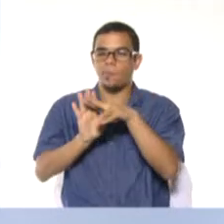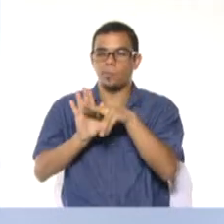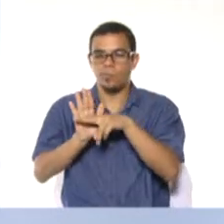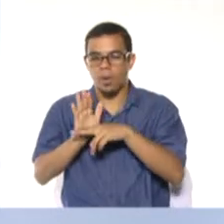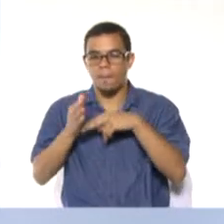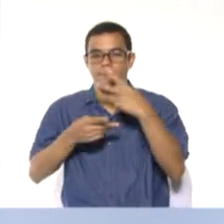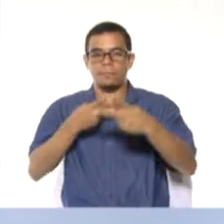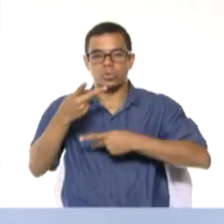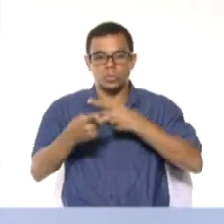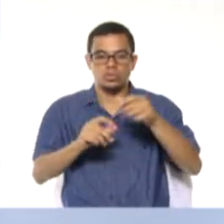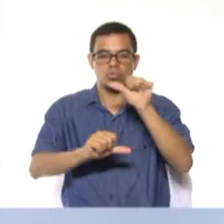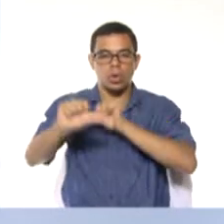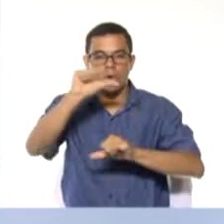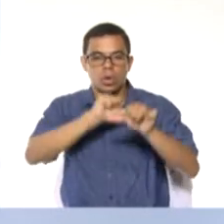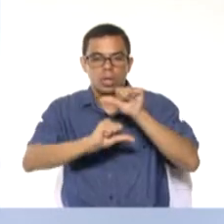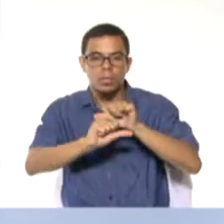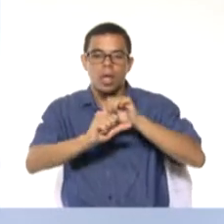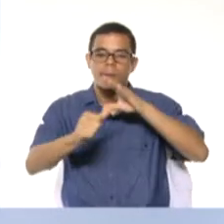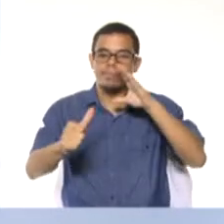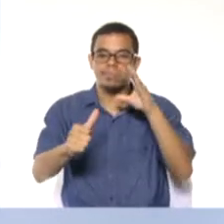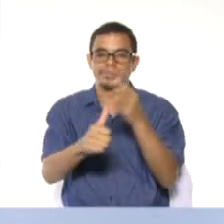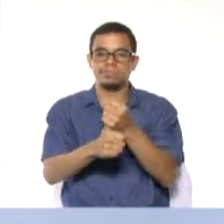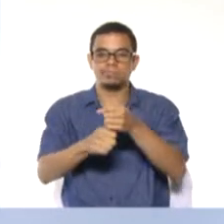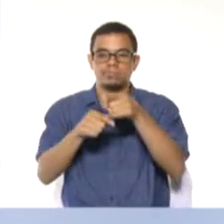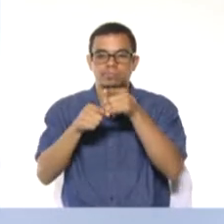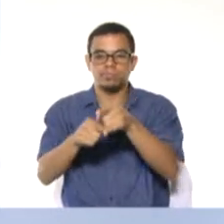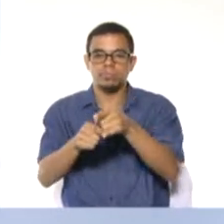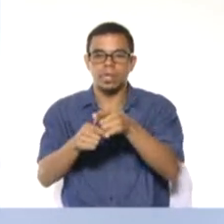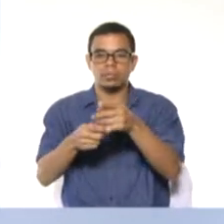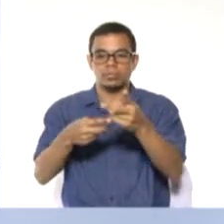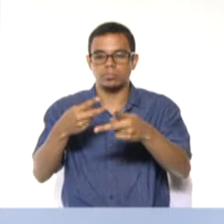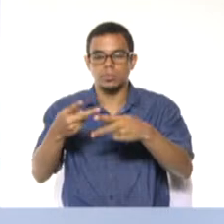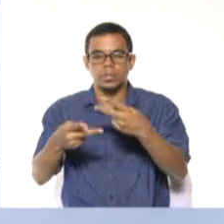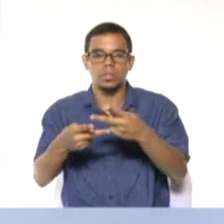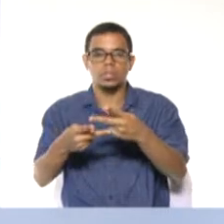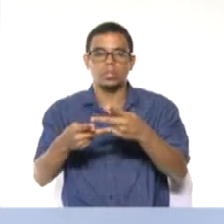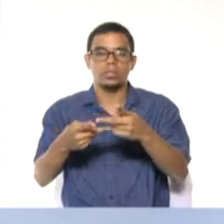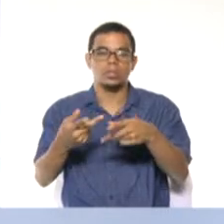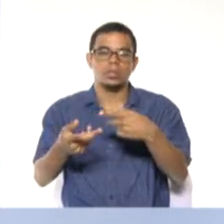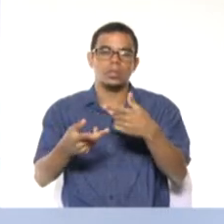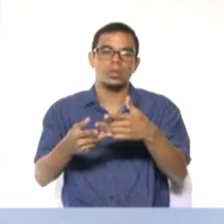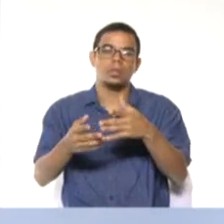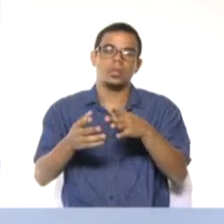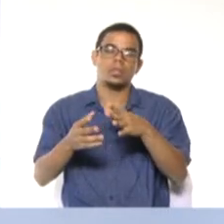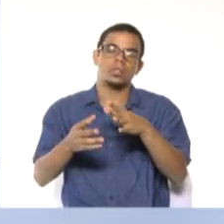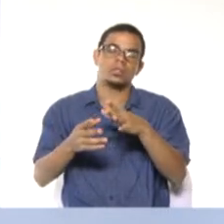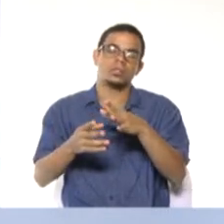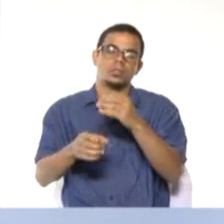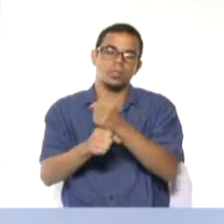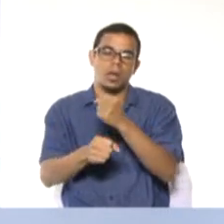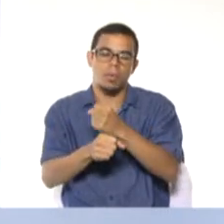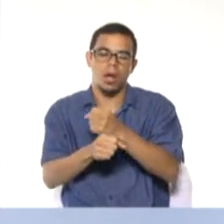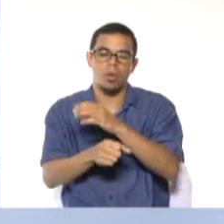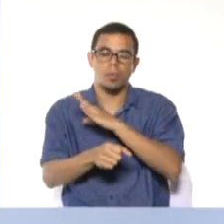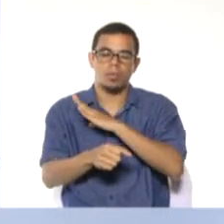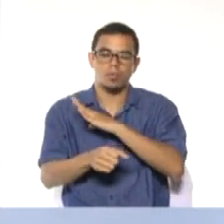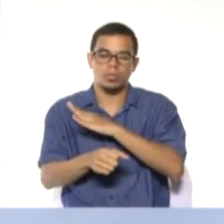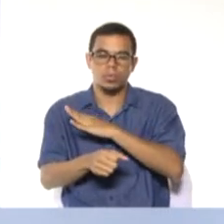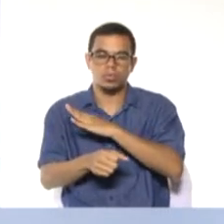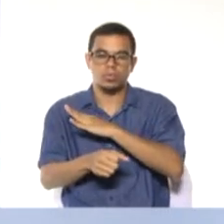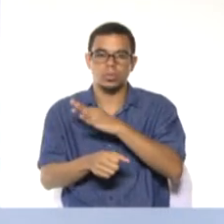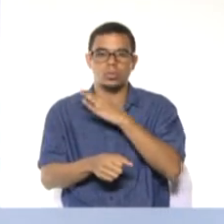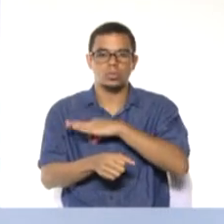de química para obtener productos de manera socioproductiva, de manera artesanal, de